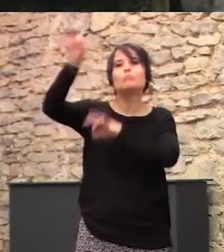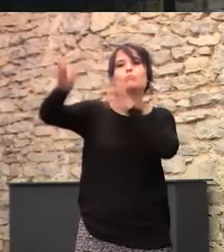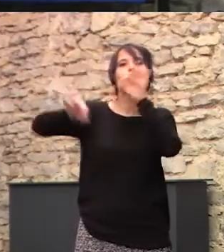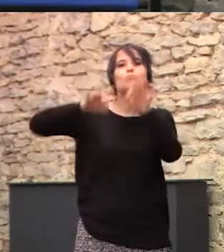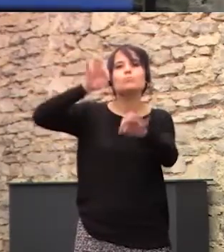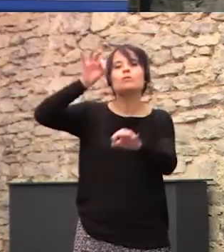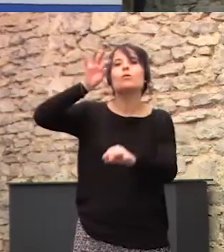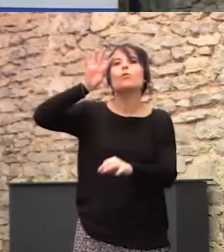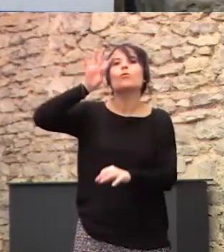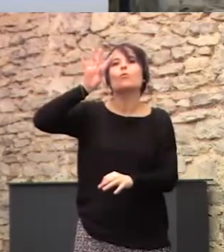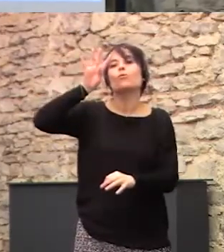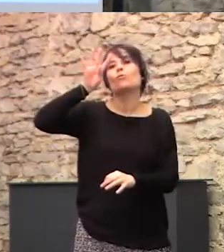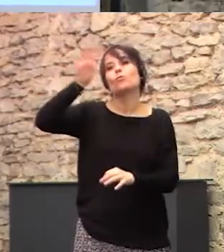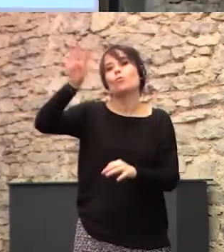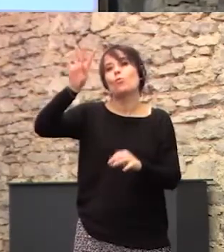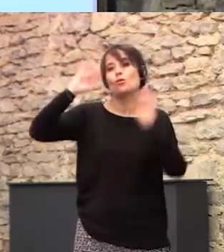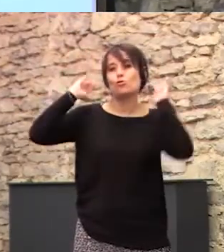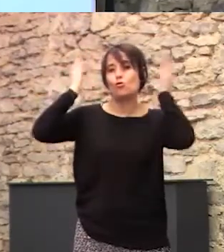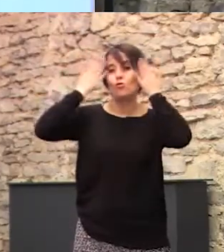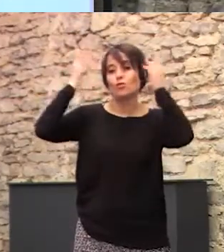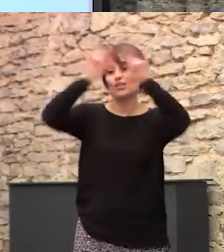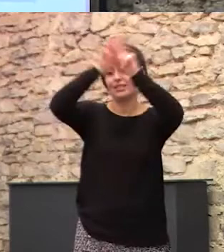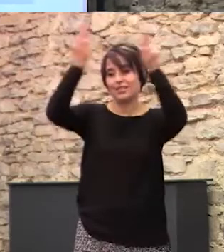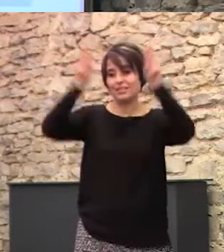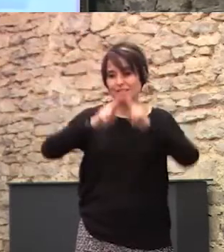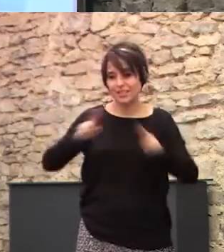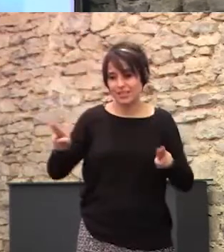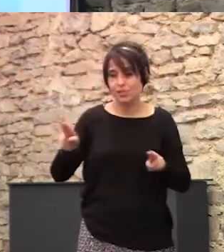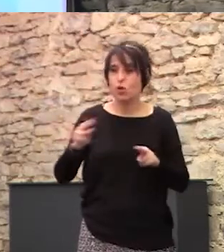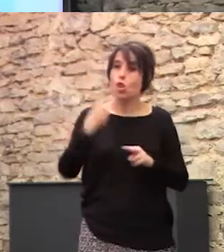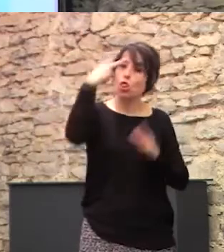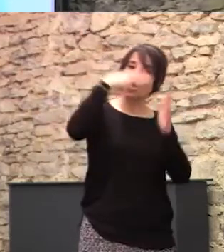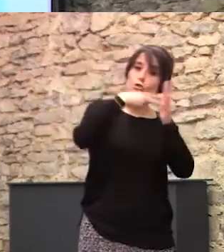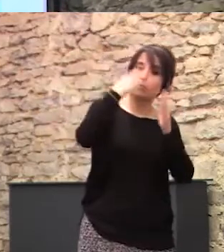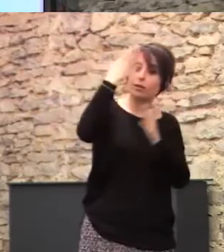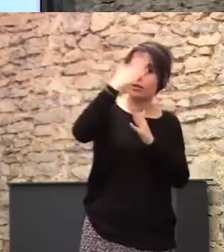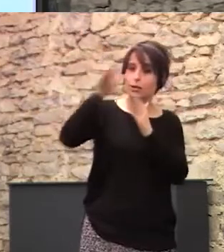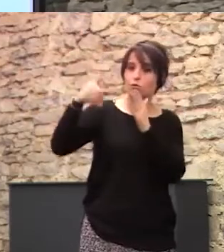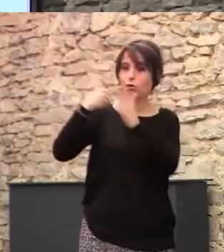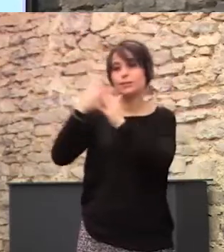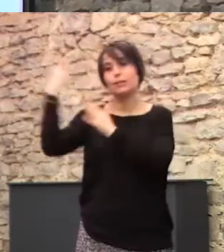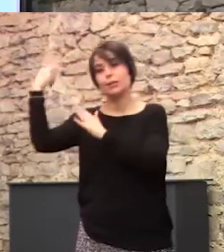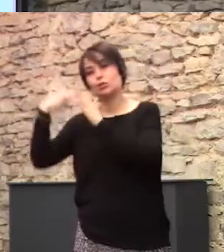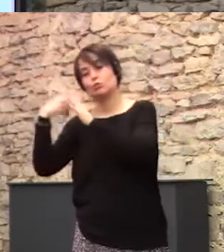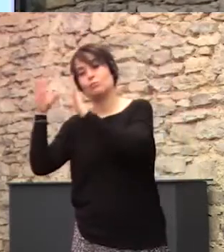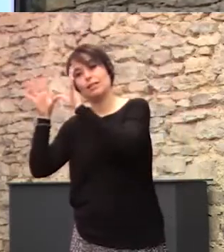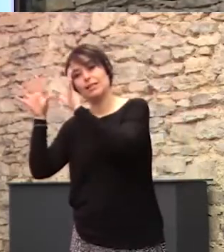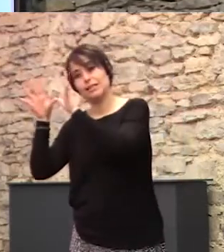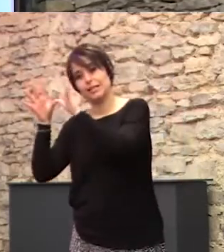cuatro congresos internacionales entre 2005 y 2010.